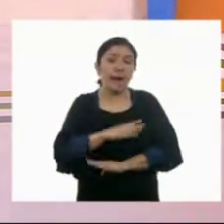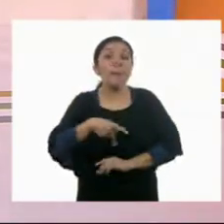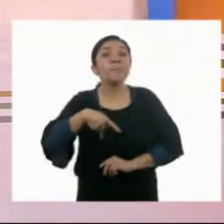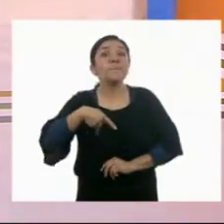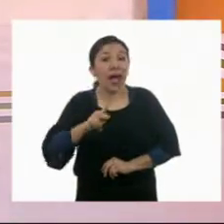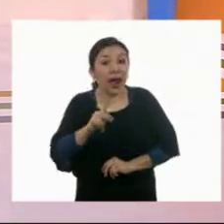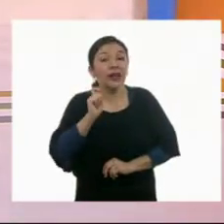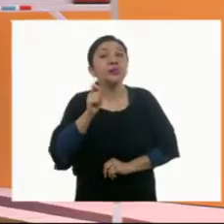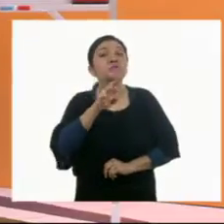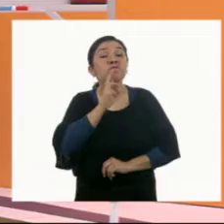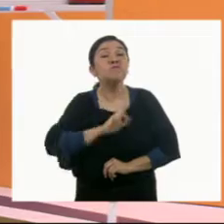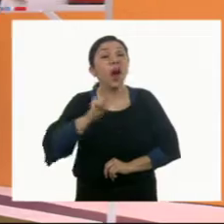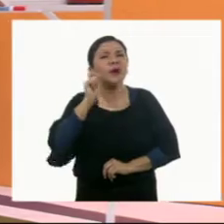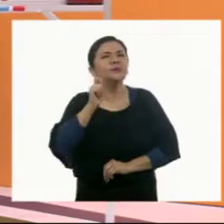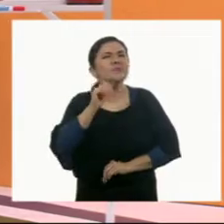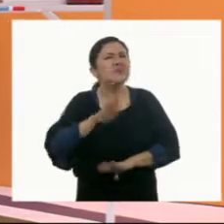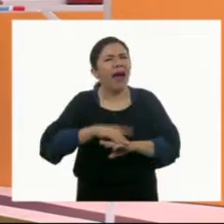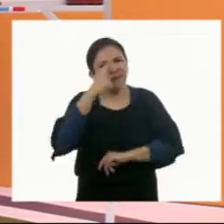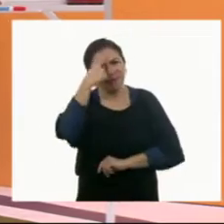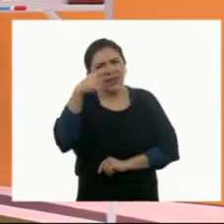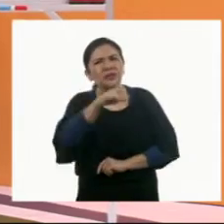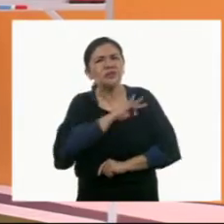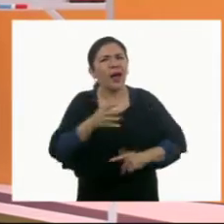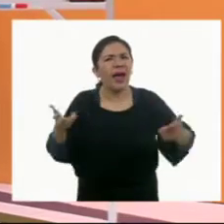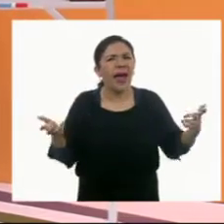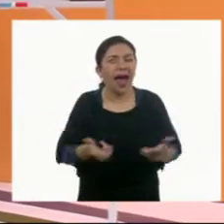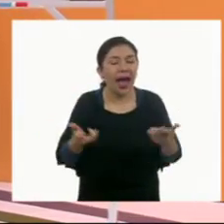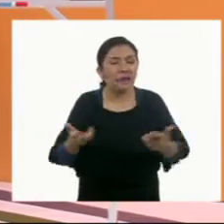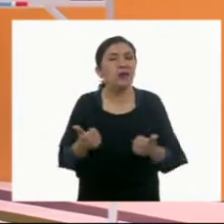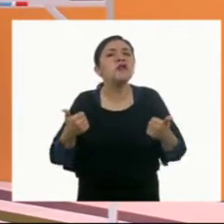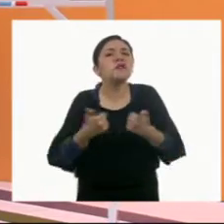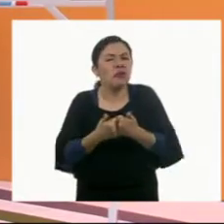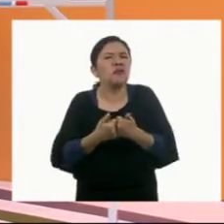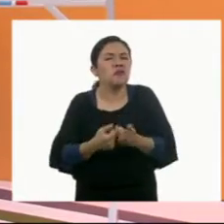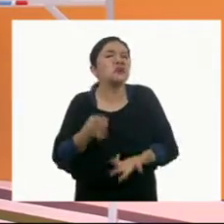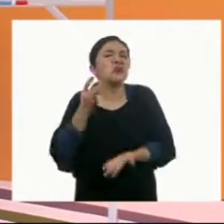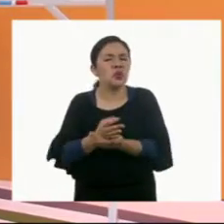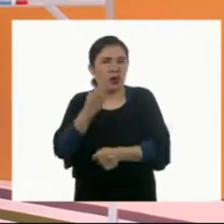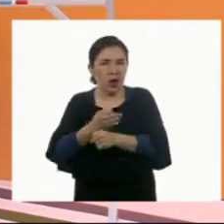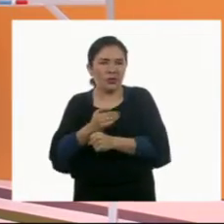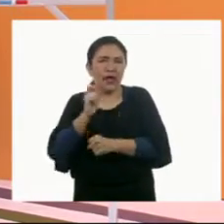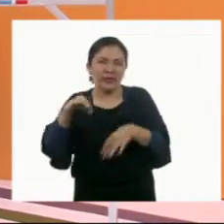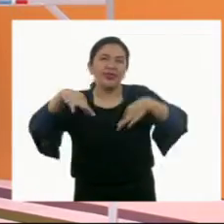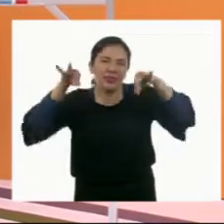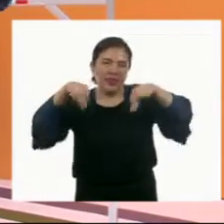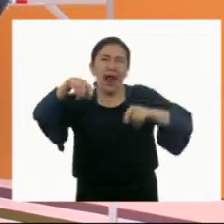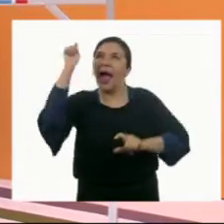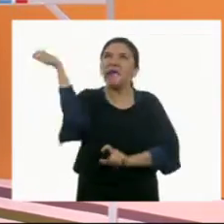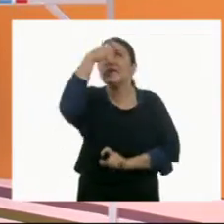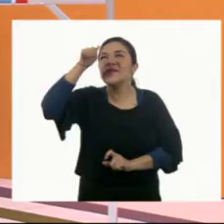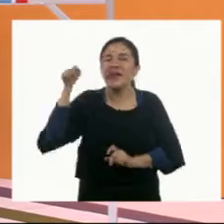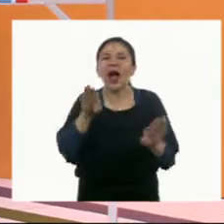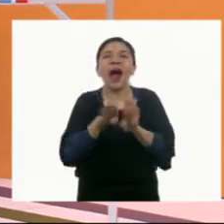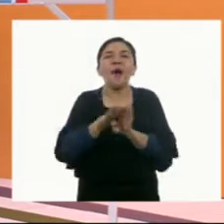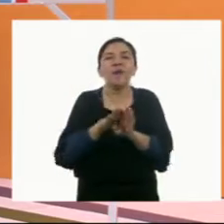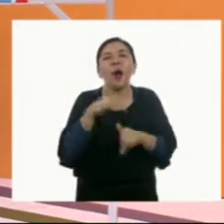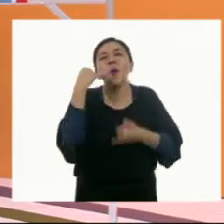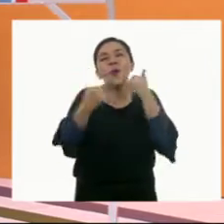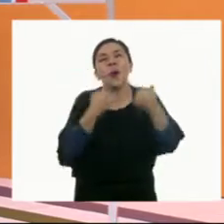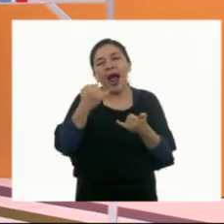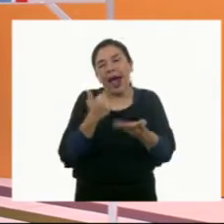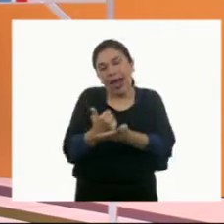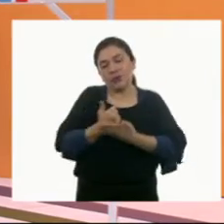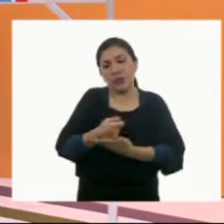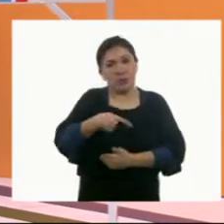todo, lo mejor es que es muy fácil de realizar. En realidad, ahorita utilizamos los trapos para que nos sirvieran como